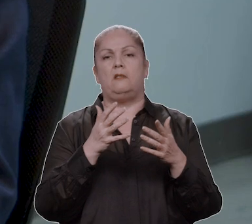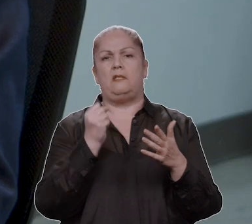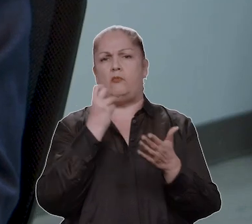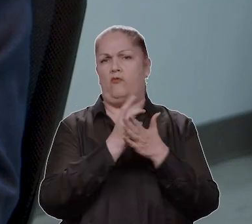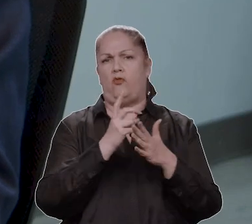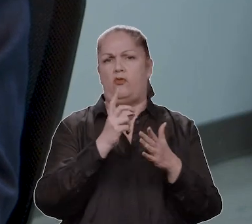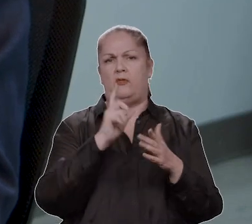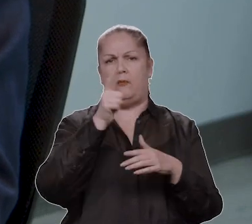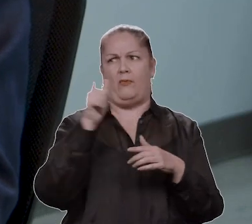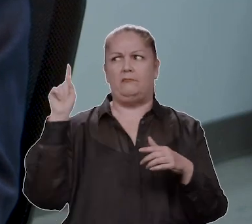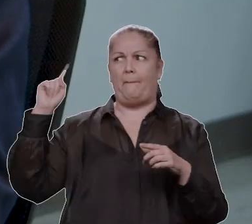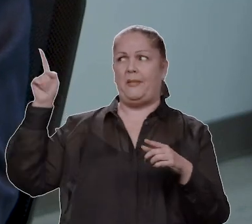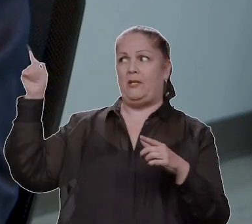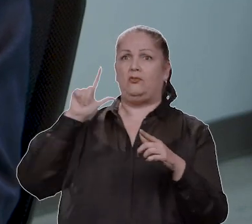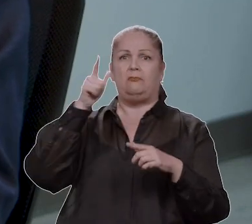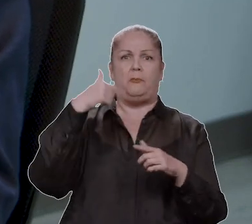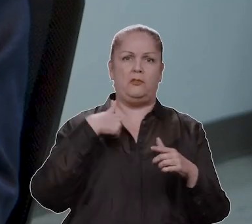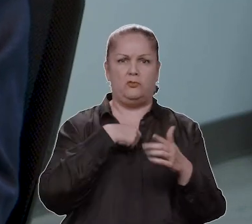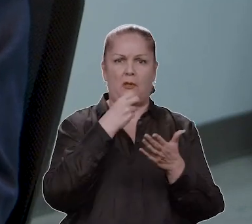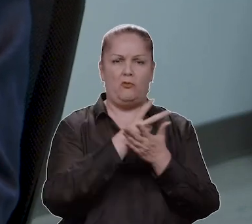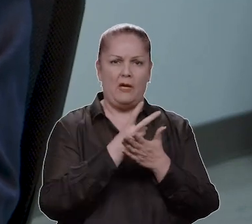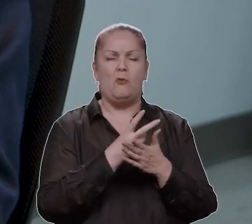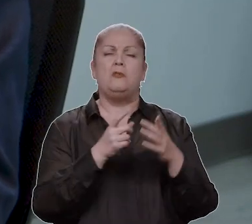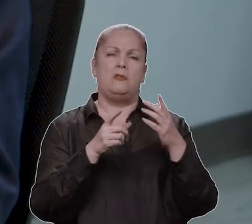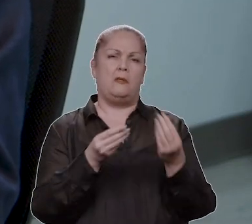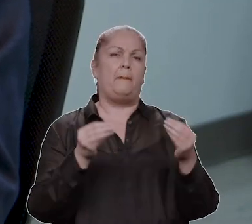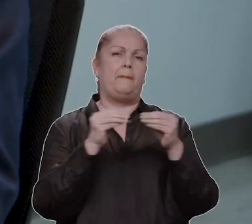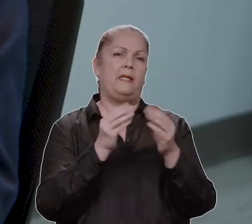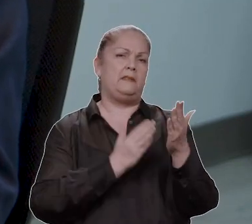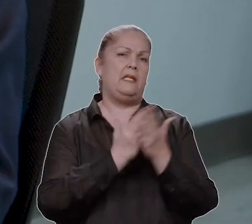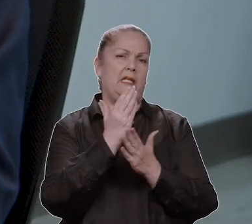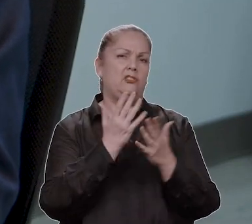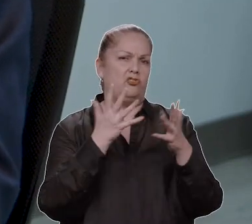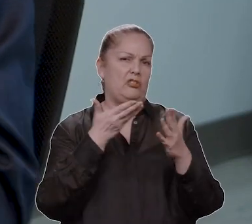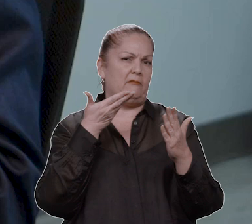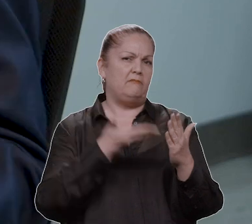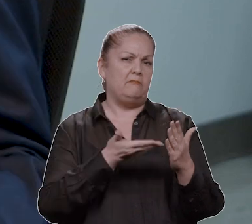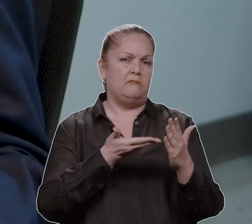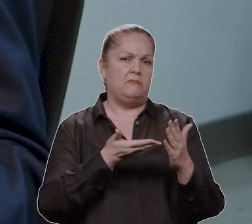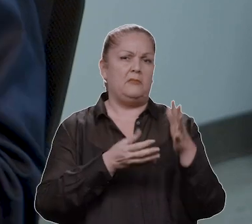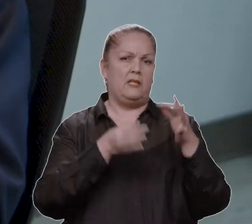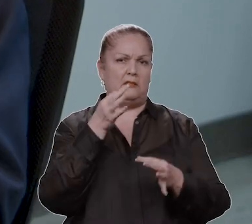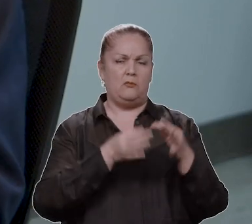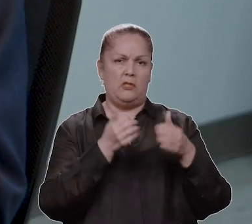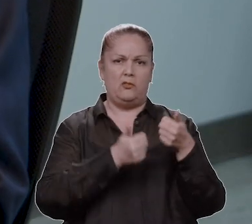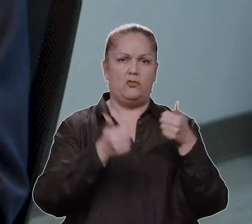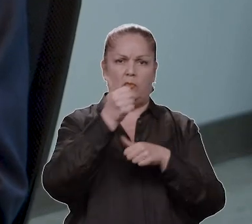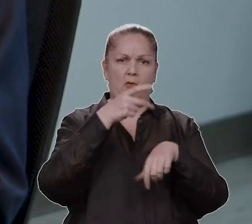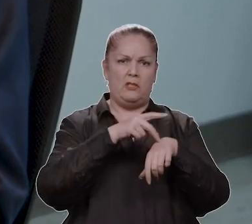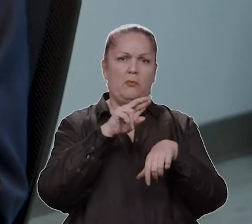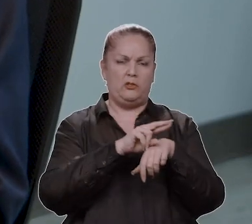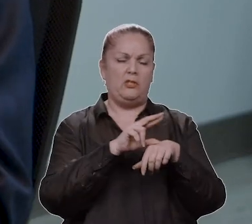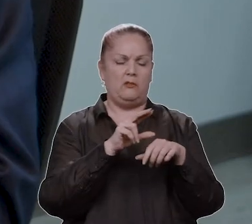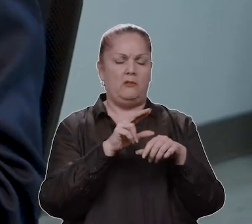después que la Constitución de Estados Unidos, así que hay algunas disposiciones que han sido interpretadas por el Tribunal Supremo de Puerto Rico de